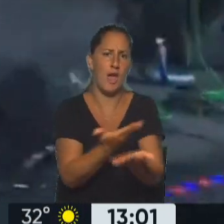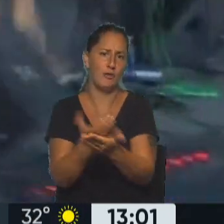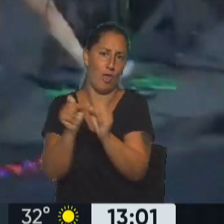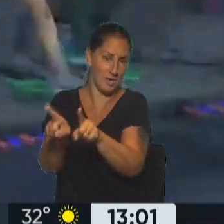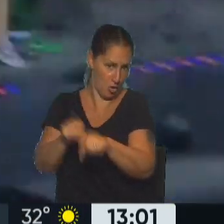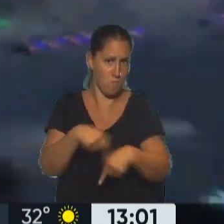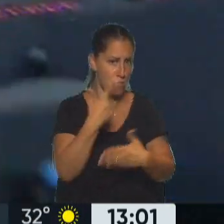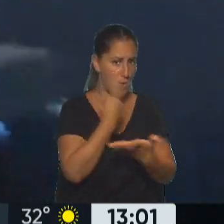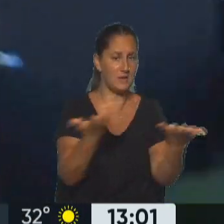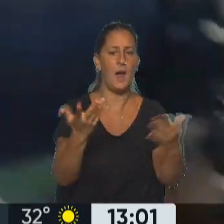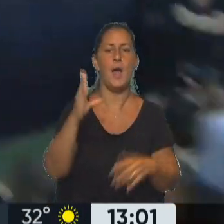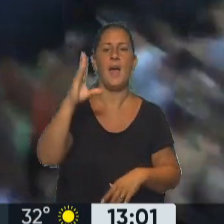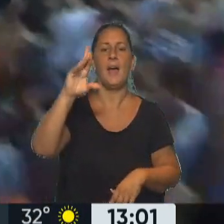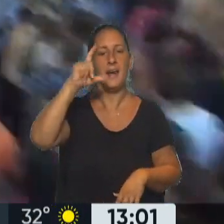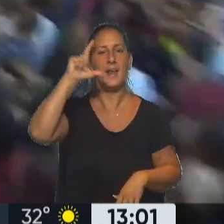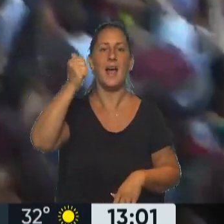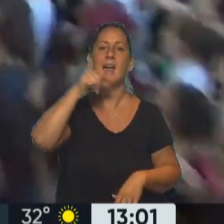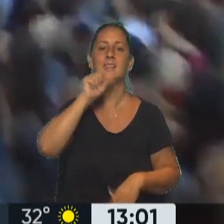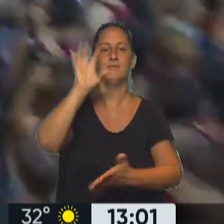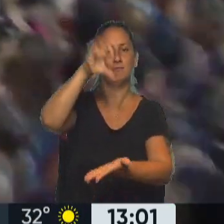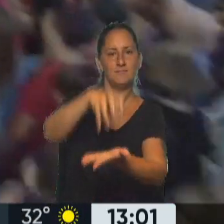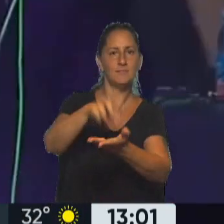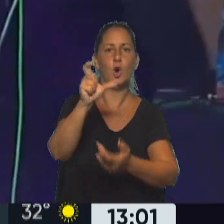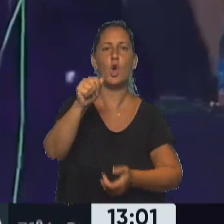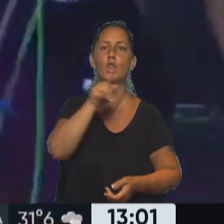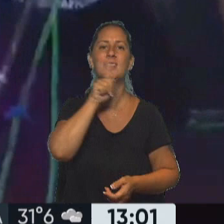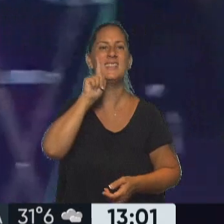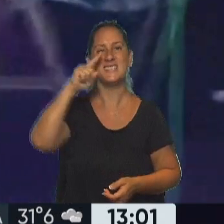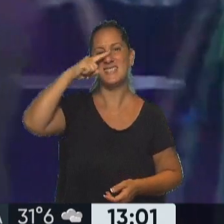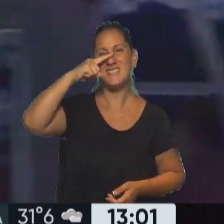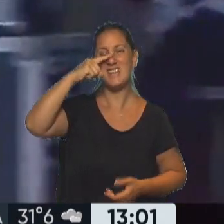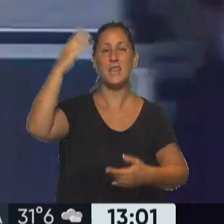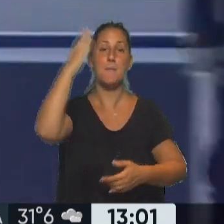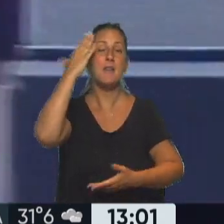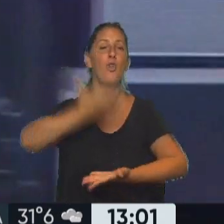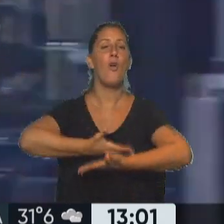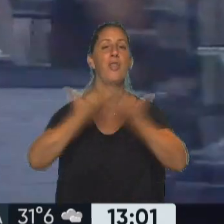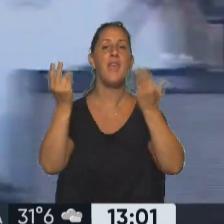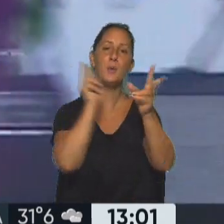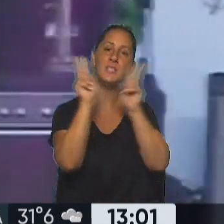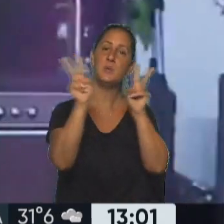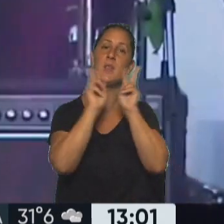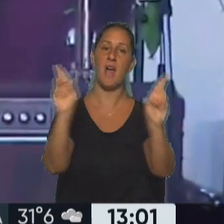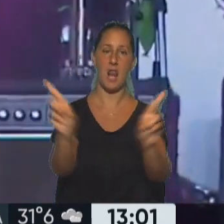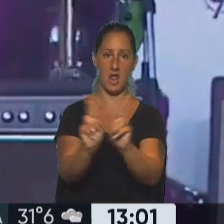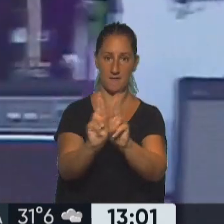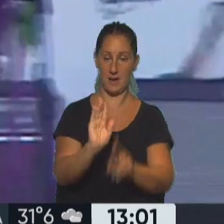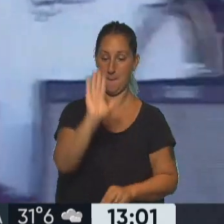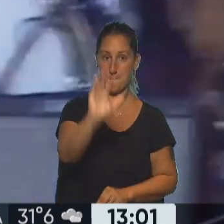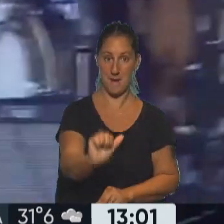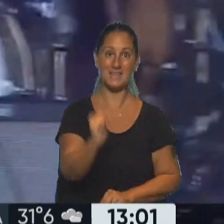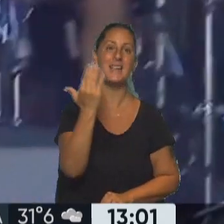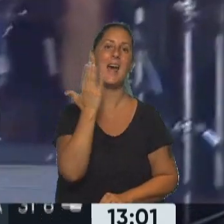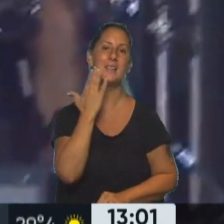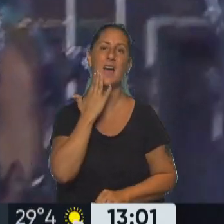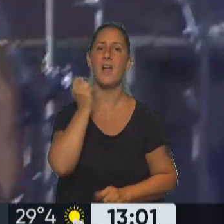propios. Barbie Recanati en el Conti 7M, Día de la Visibilidad Lésbica, será este martes por la tarde